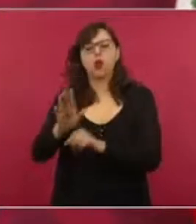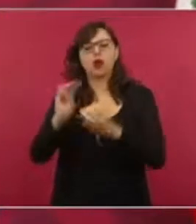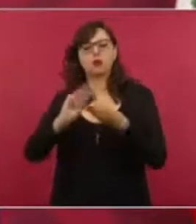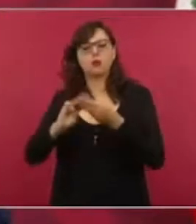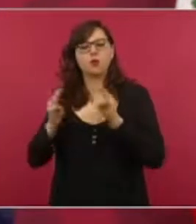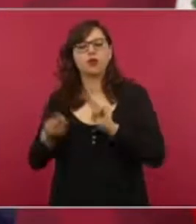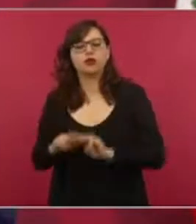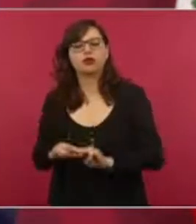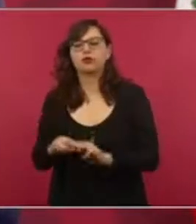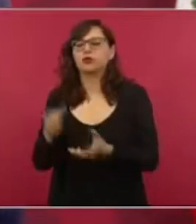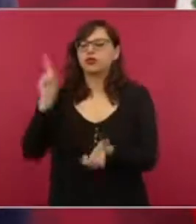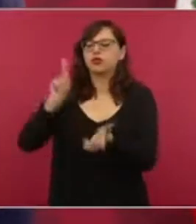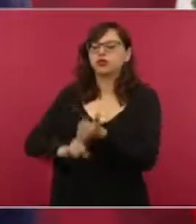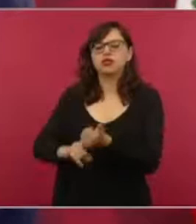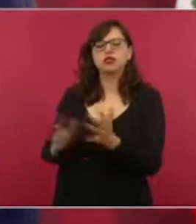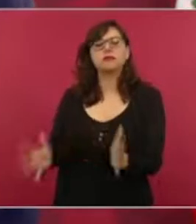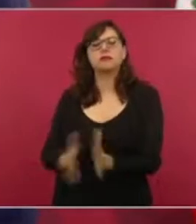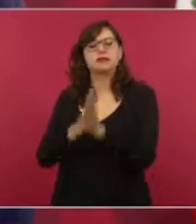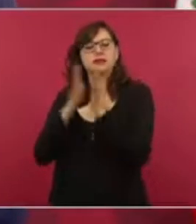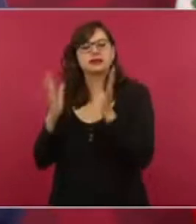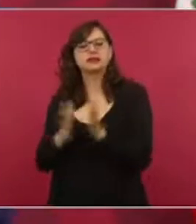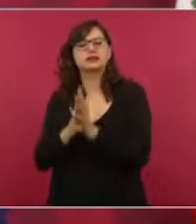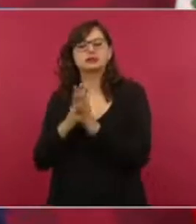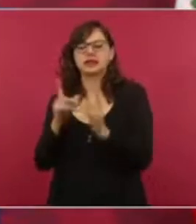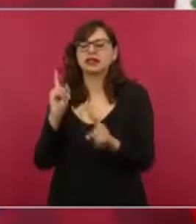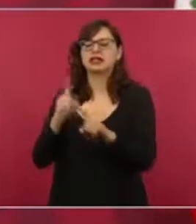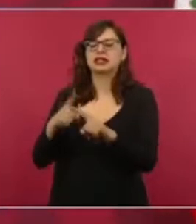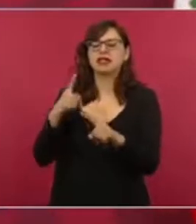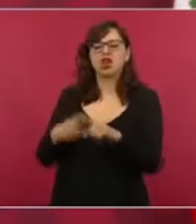quiénes participaron,